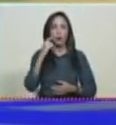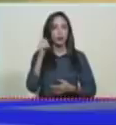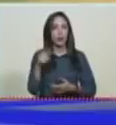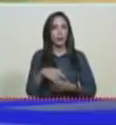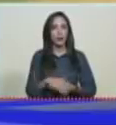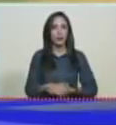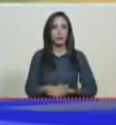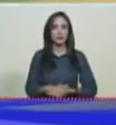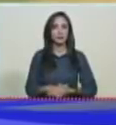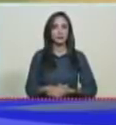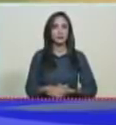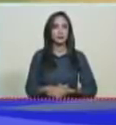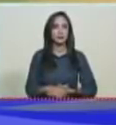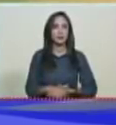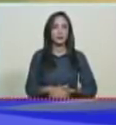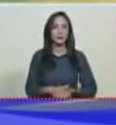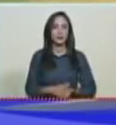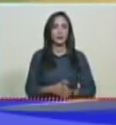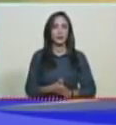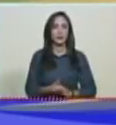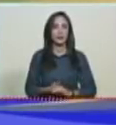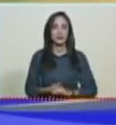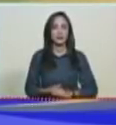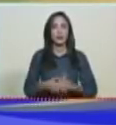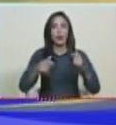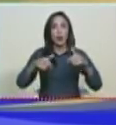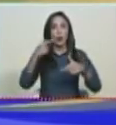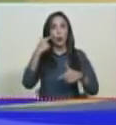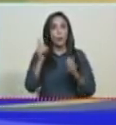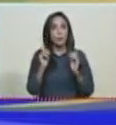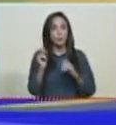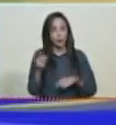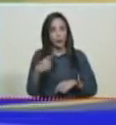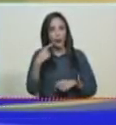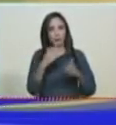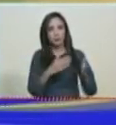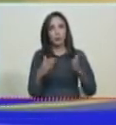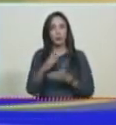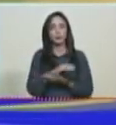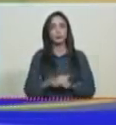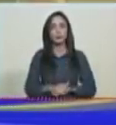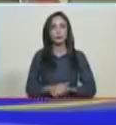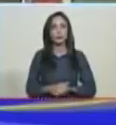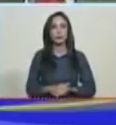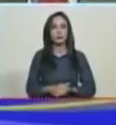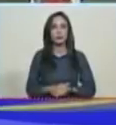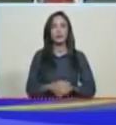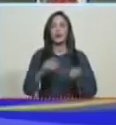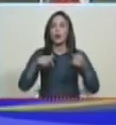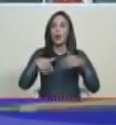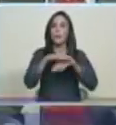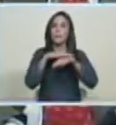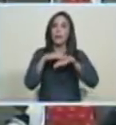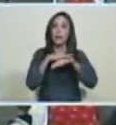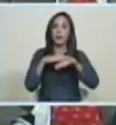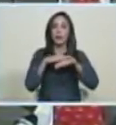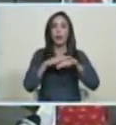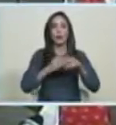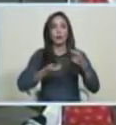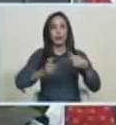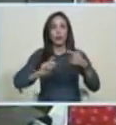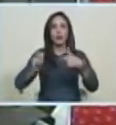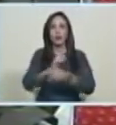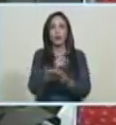Y a partir de hoy vamos a organizar un poderoso Ministerio de